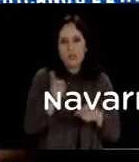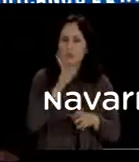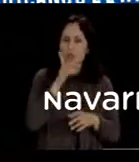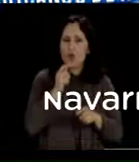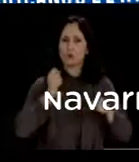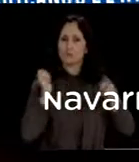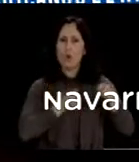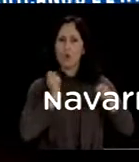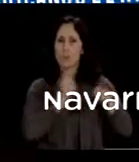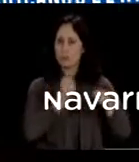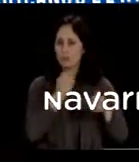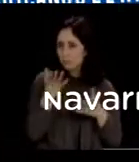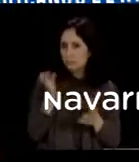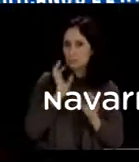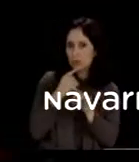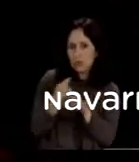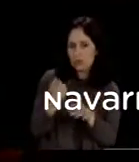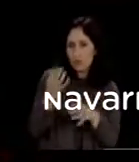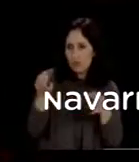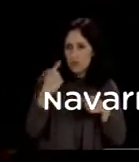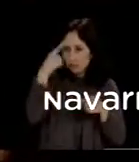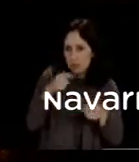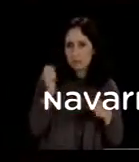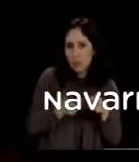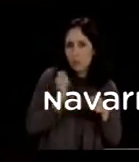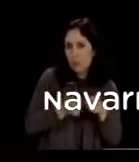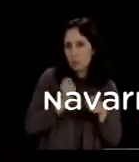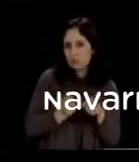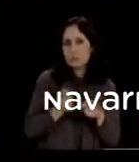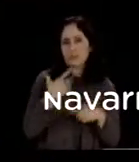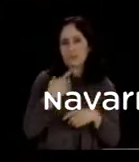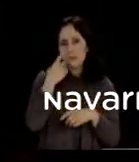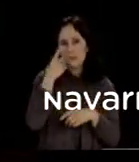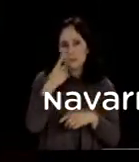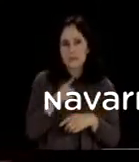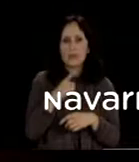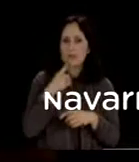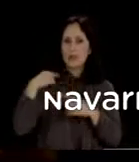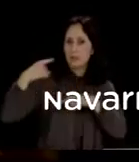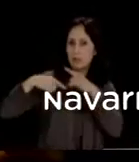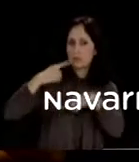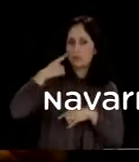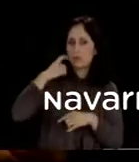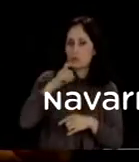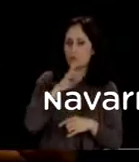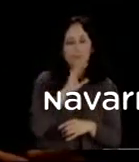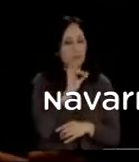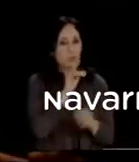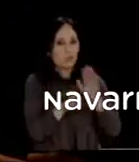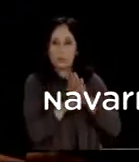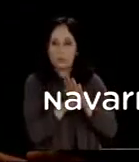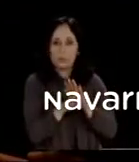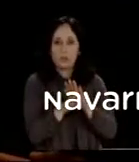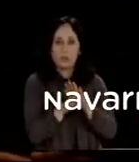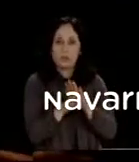que sí, hay que saber tocar bien la perola, llevar sí, bien el ritmo y, bueno, y tener muy claro cómo es la sí, tradición, sí, ¿no? Sí, sí, sí, hay que mantenerla. Aunque vaya